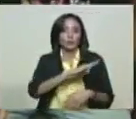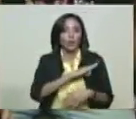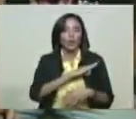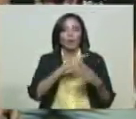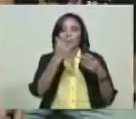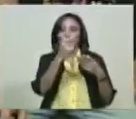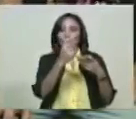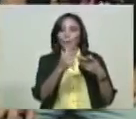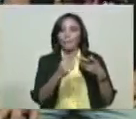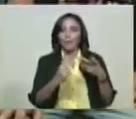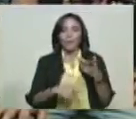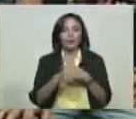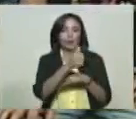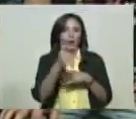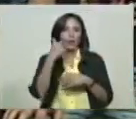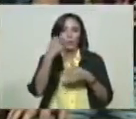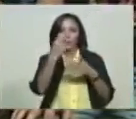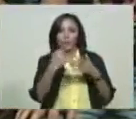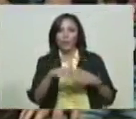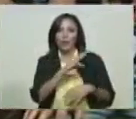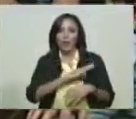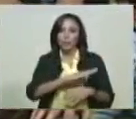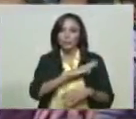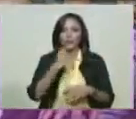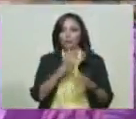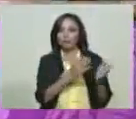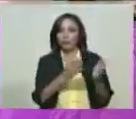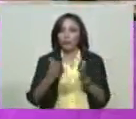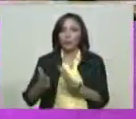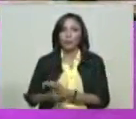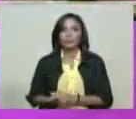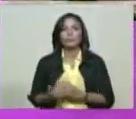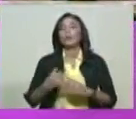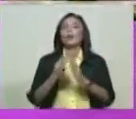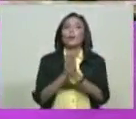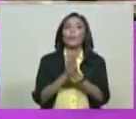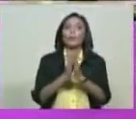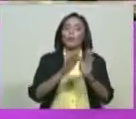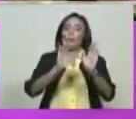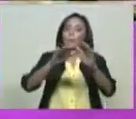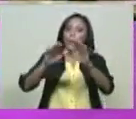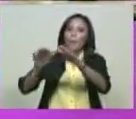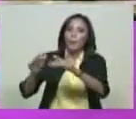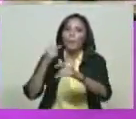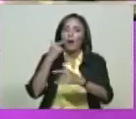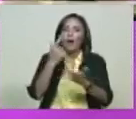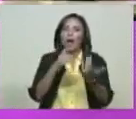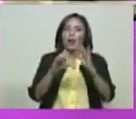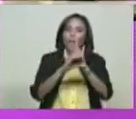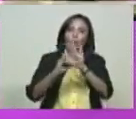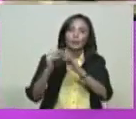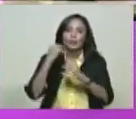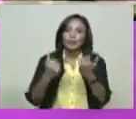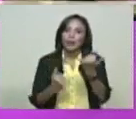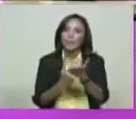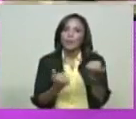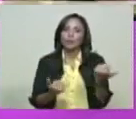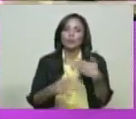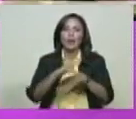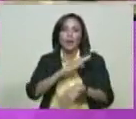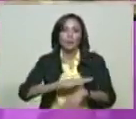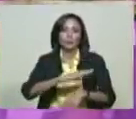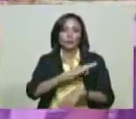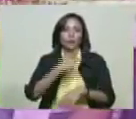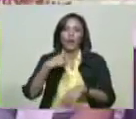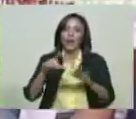misiones cada una de ellas yo le pido a la asamblea nacional constituyente que actúe en esa dirección las